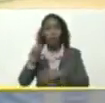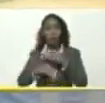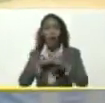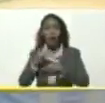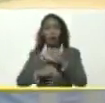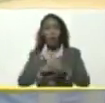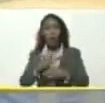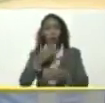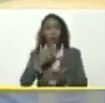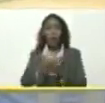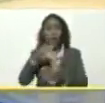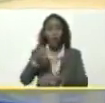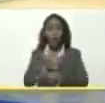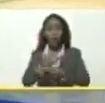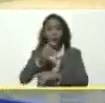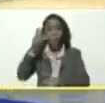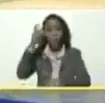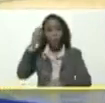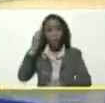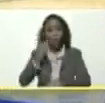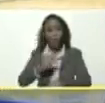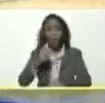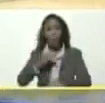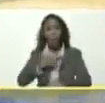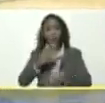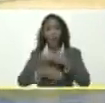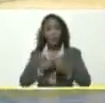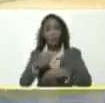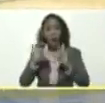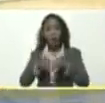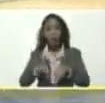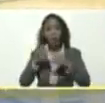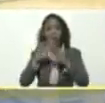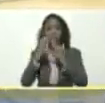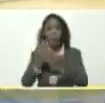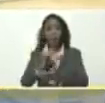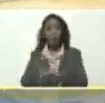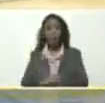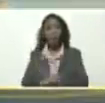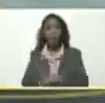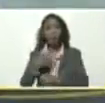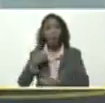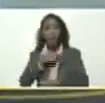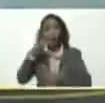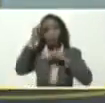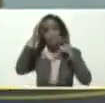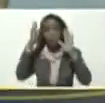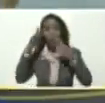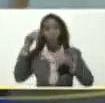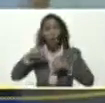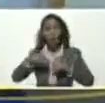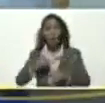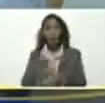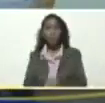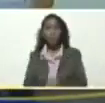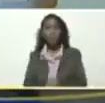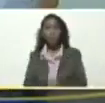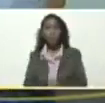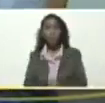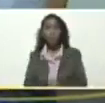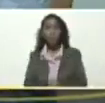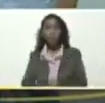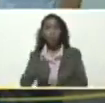garantizado, gracias al gobierno bolivariano, poder estar como estamos hoy en la familia que nos está atendiendo el día de hoy,